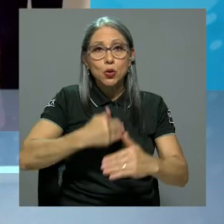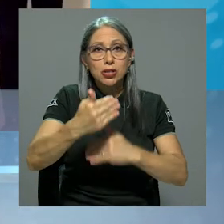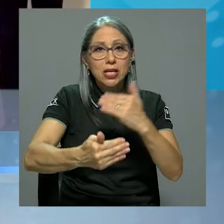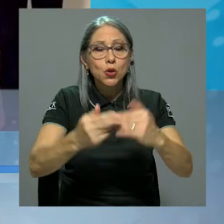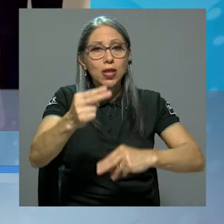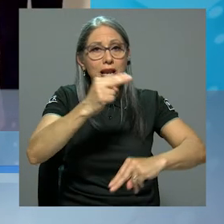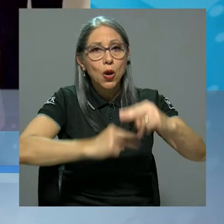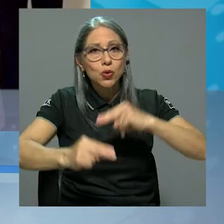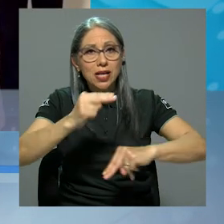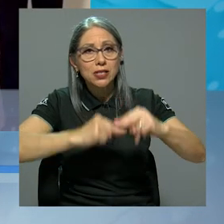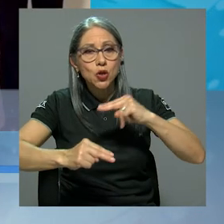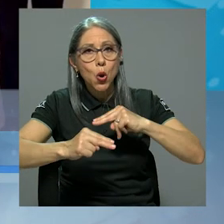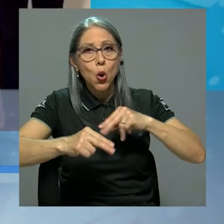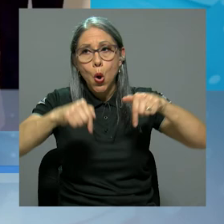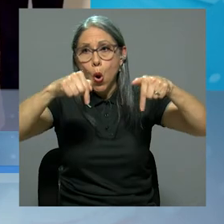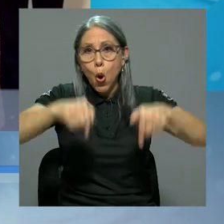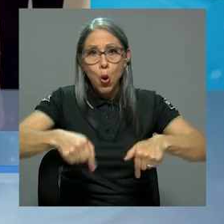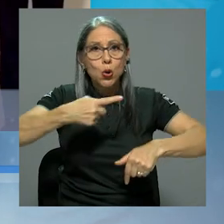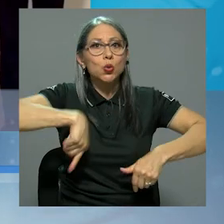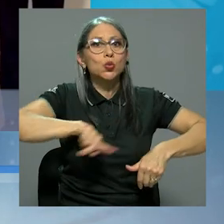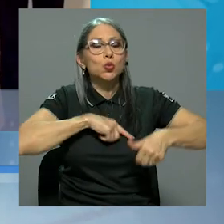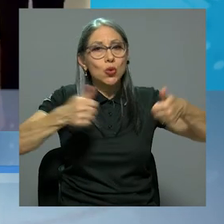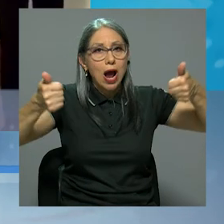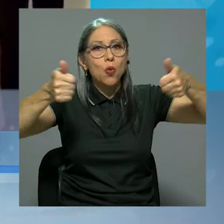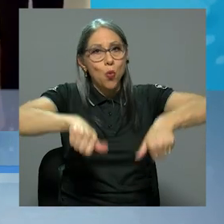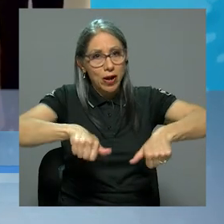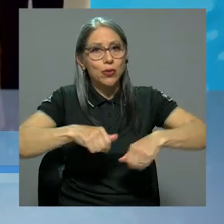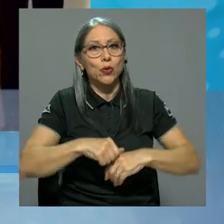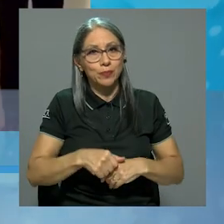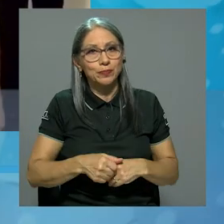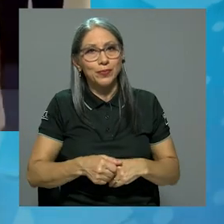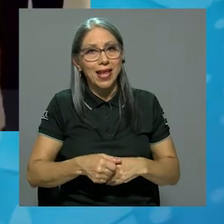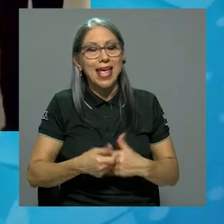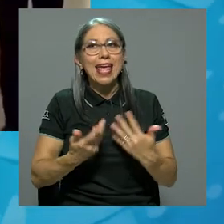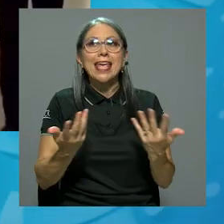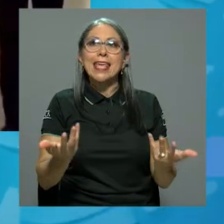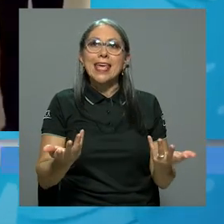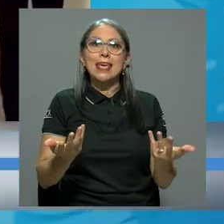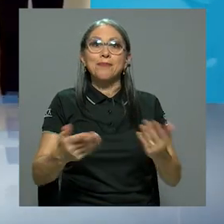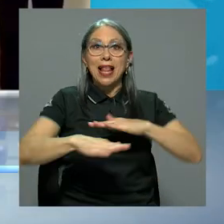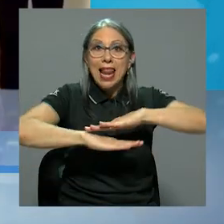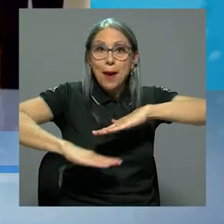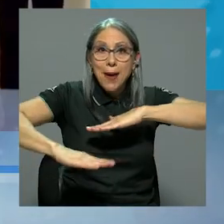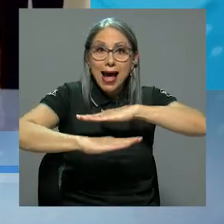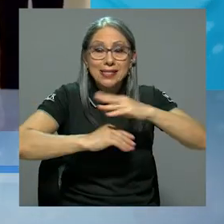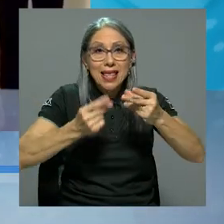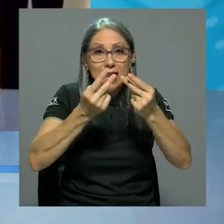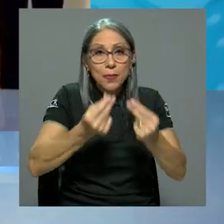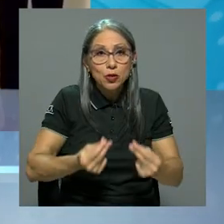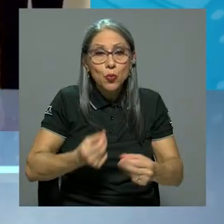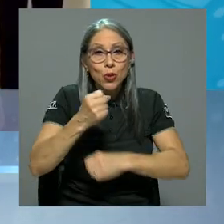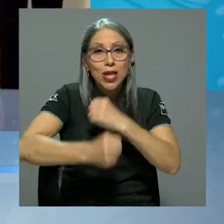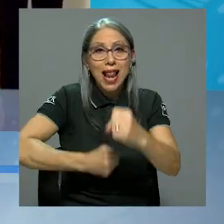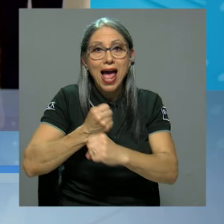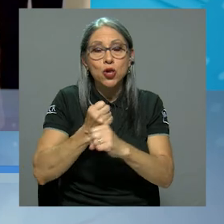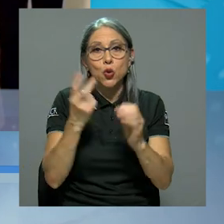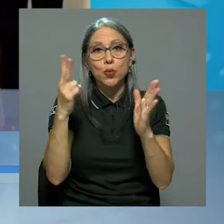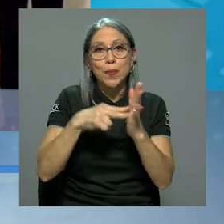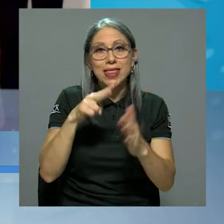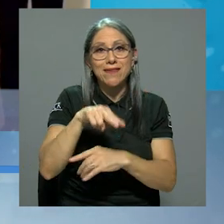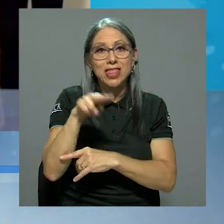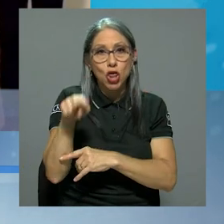de negociación hemos llegado hoy a un acuerdo de que la base del presupuesto